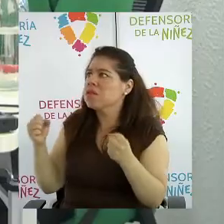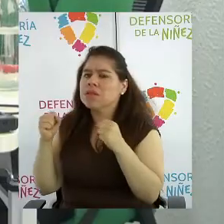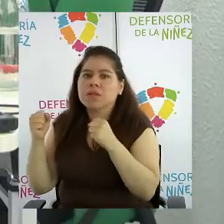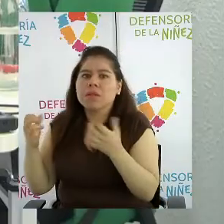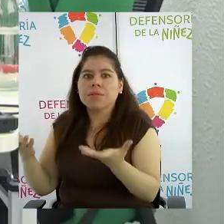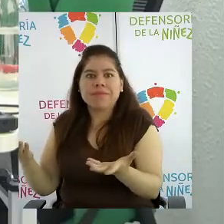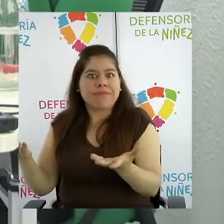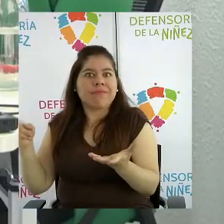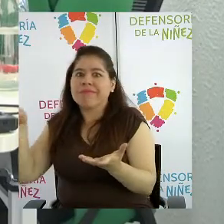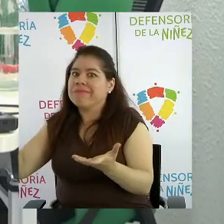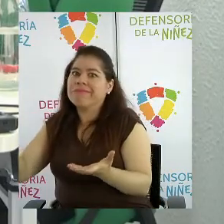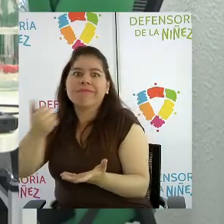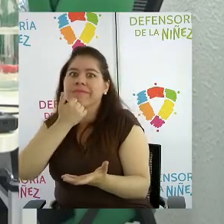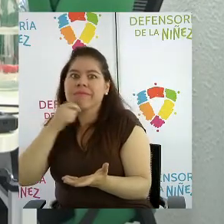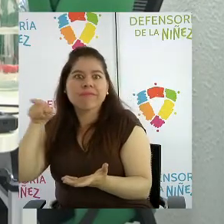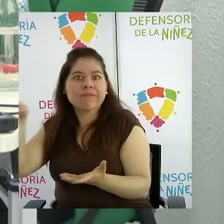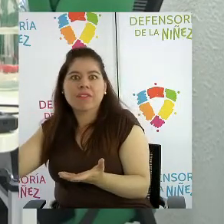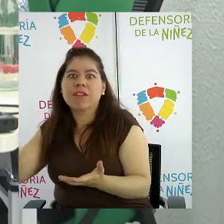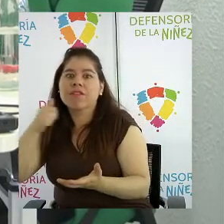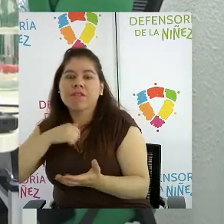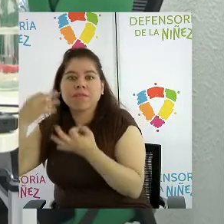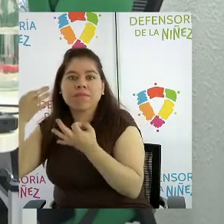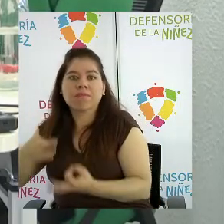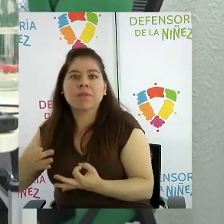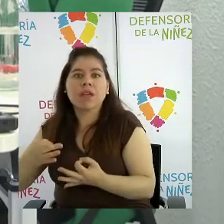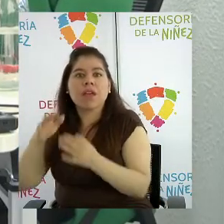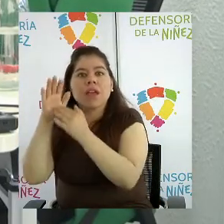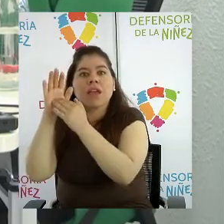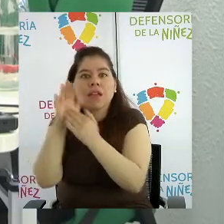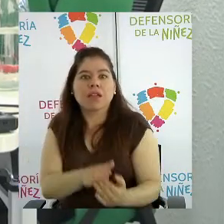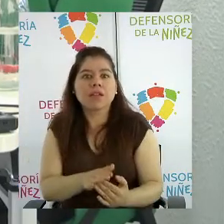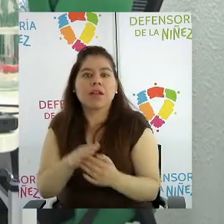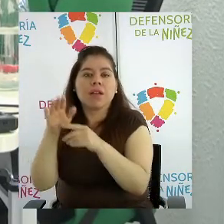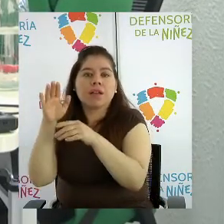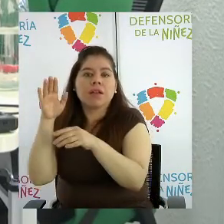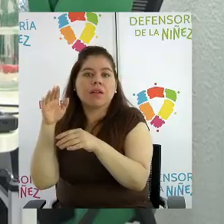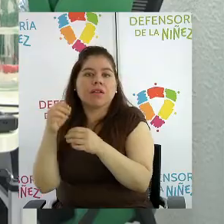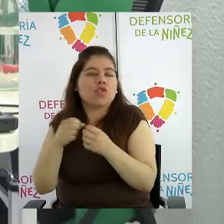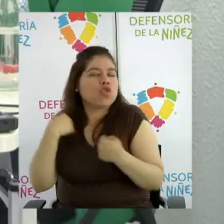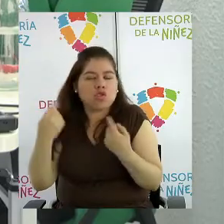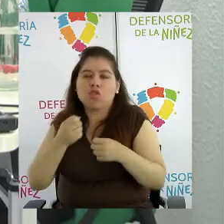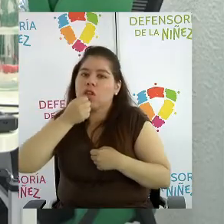discriminación, estigmatización, criminalización, que nosotros vamos a seguir denunciando con mucha fuerza.